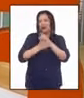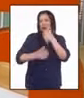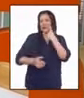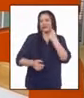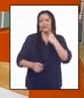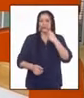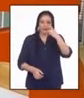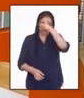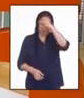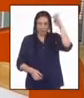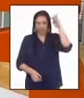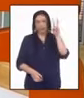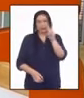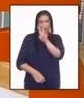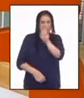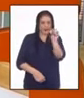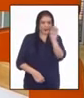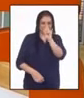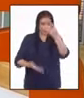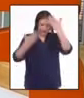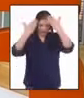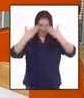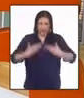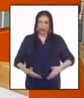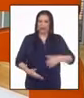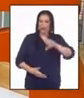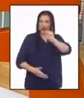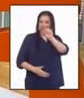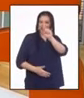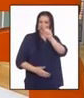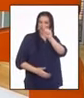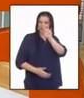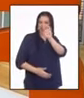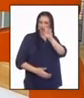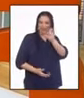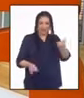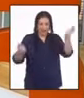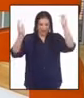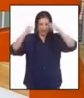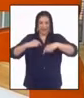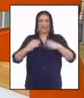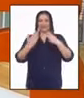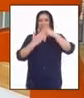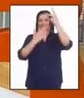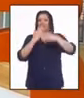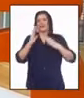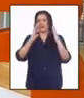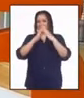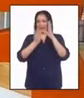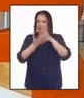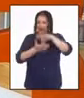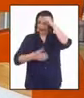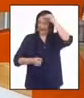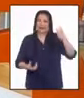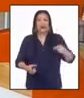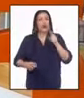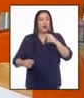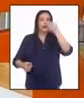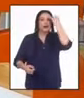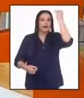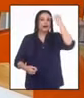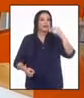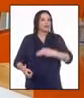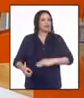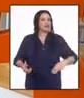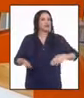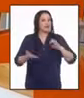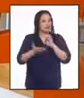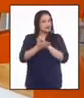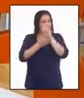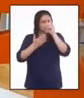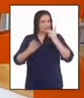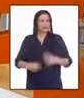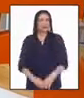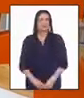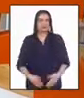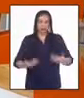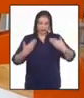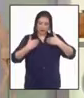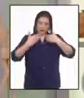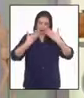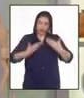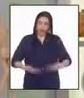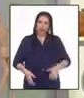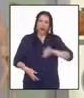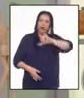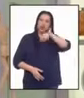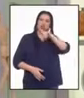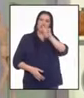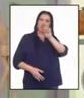de la promo 2020. Yo soy Stephanie Urue y esto es Aprendo en Casa, una iniciativa del Ministerio de Educación. Yo soy Junior